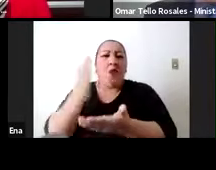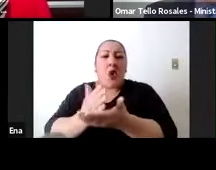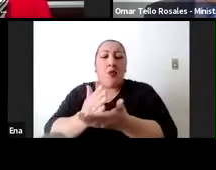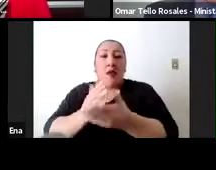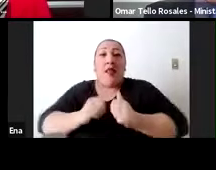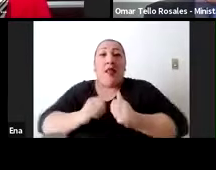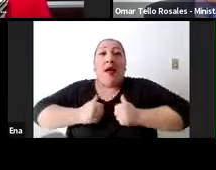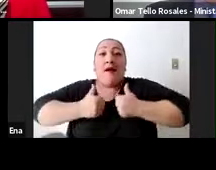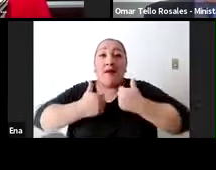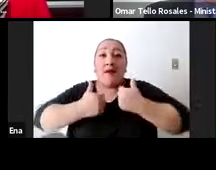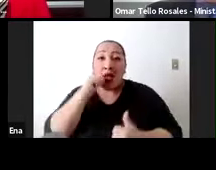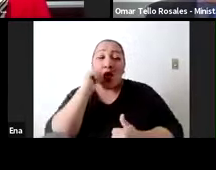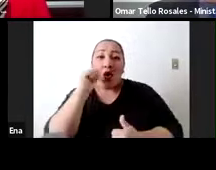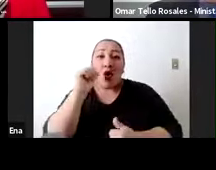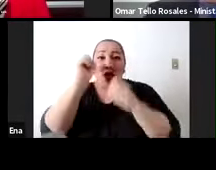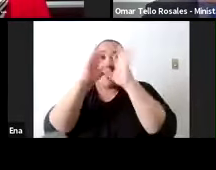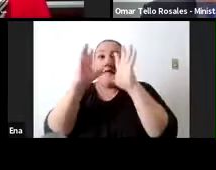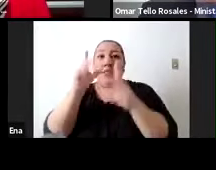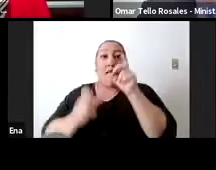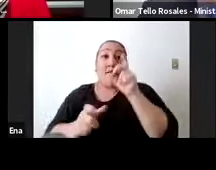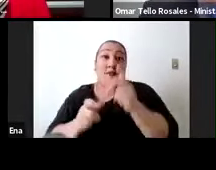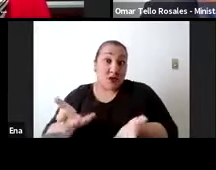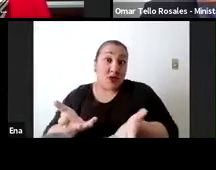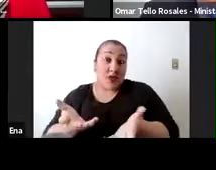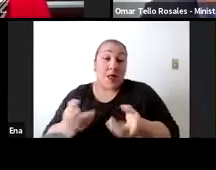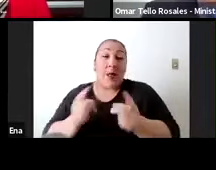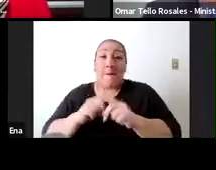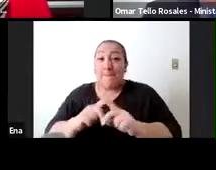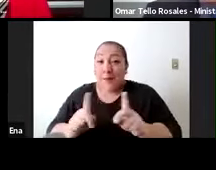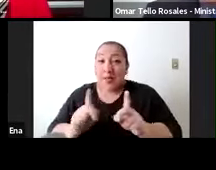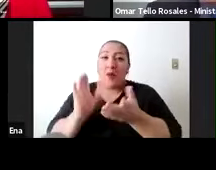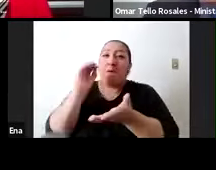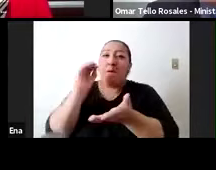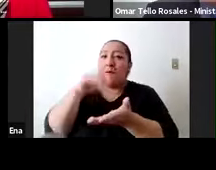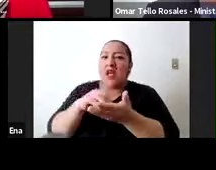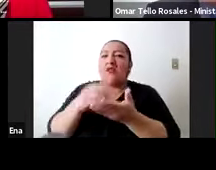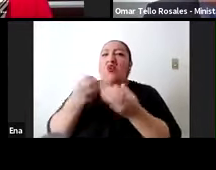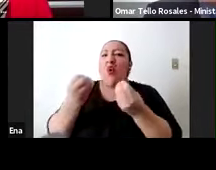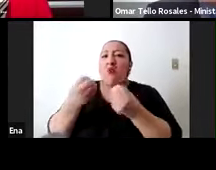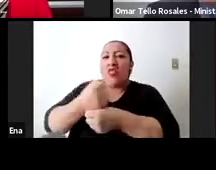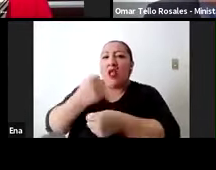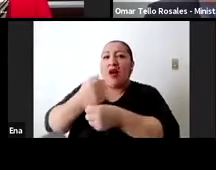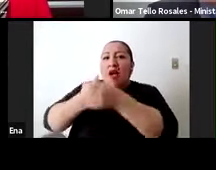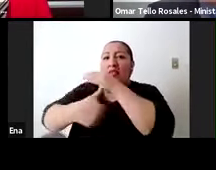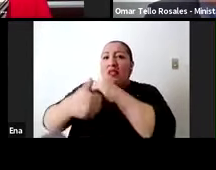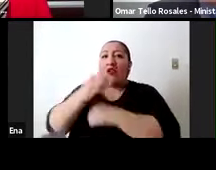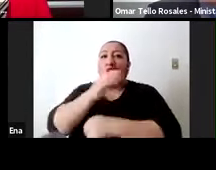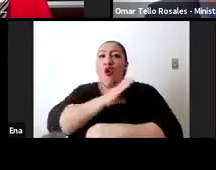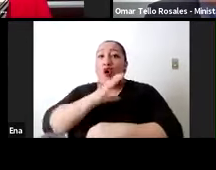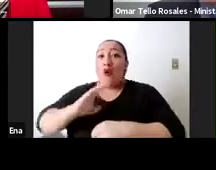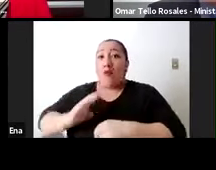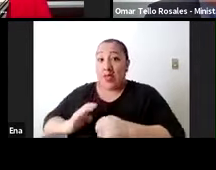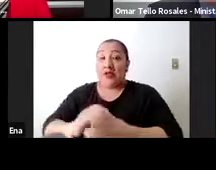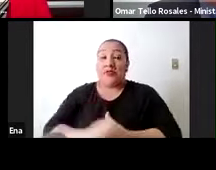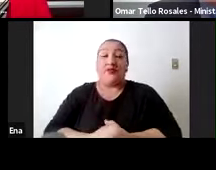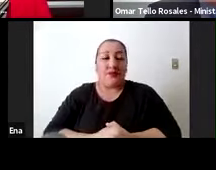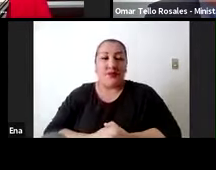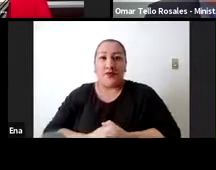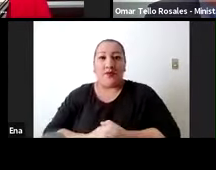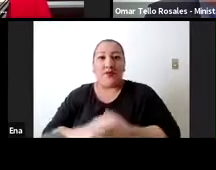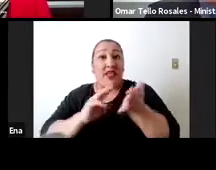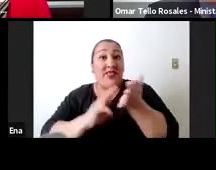personas, pero también en el funcionamiento del Estado. Como recordarán, la Defensoría del Pueblo tiene dos mandatos fundamentales: